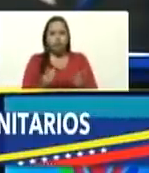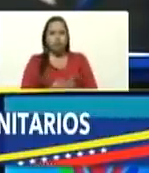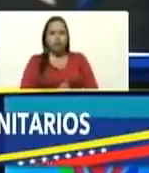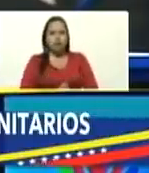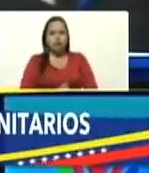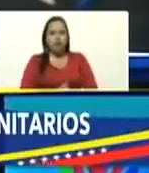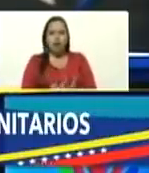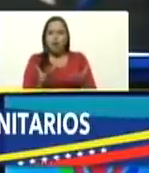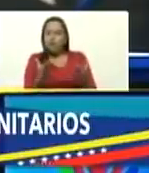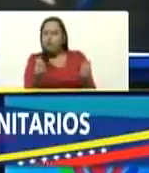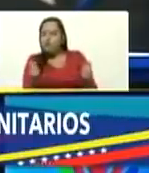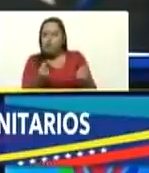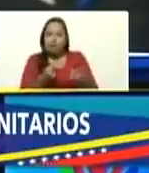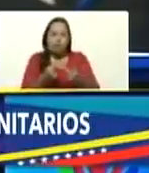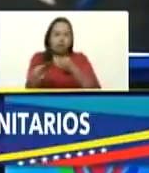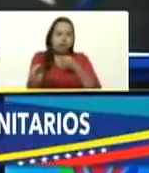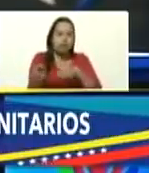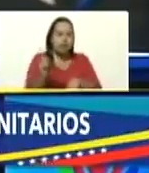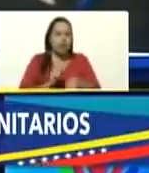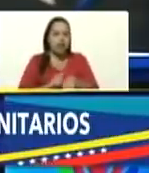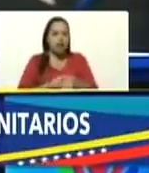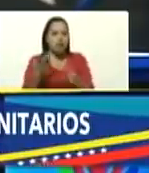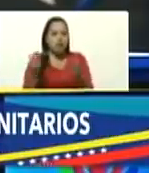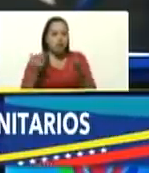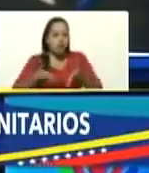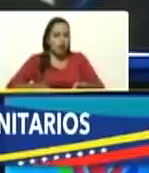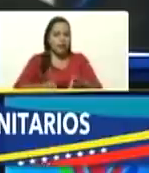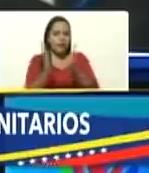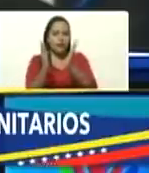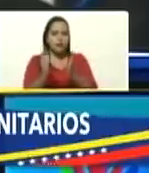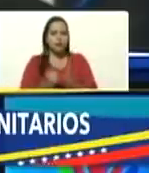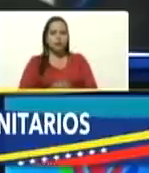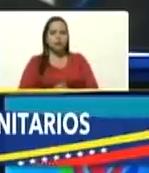trecho, mucho camino.